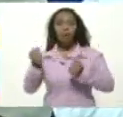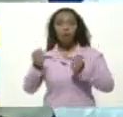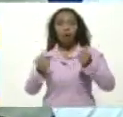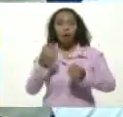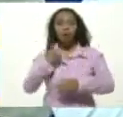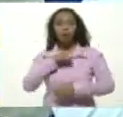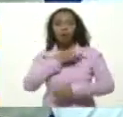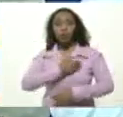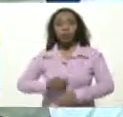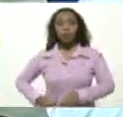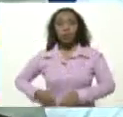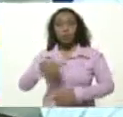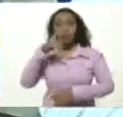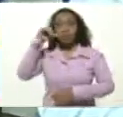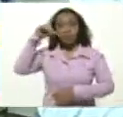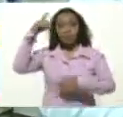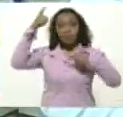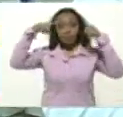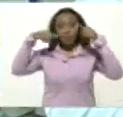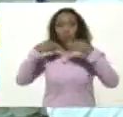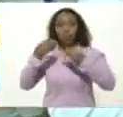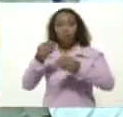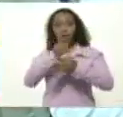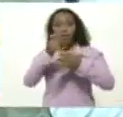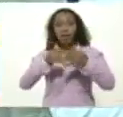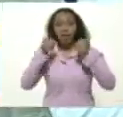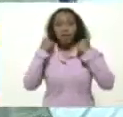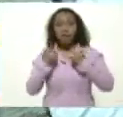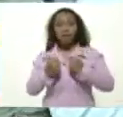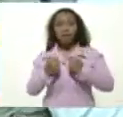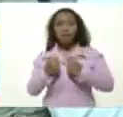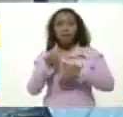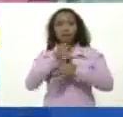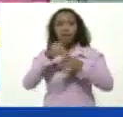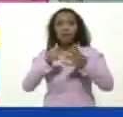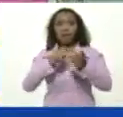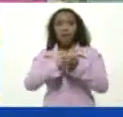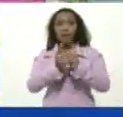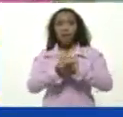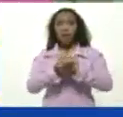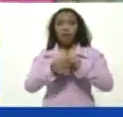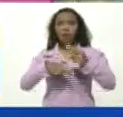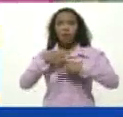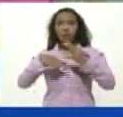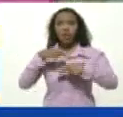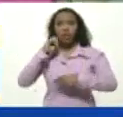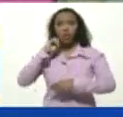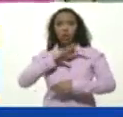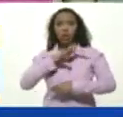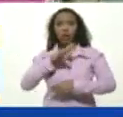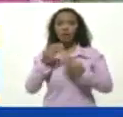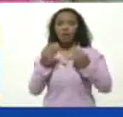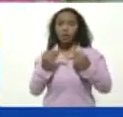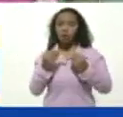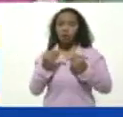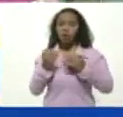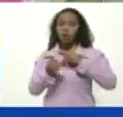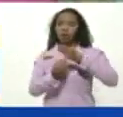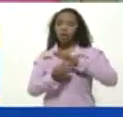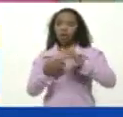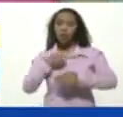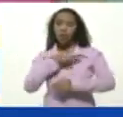presidente Chávez dio líneas estratégicas, líneas firmes, líneas que cambiaron y revolucionaron históricamente tanto las instituciones como